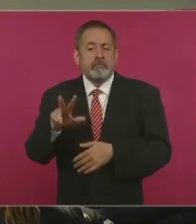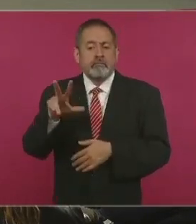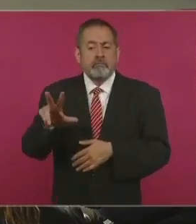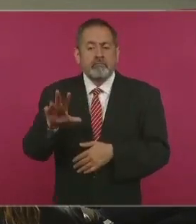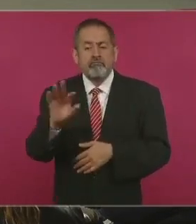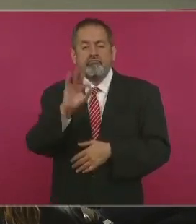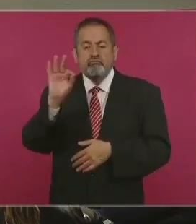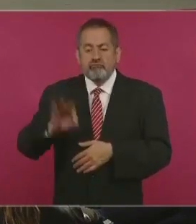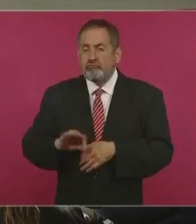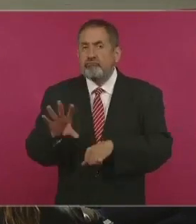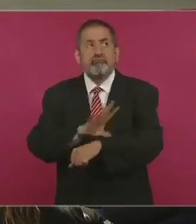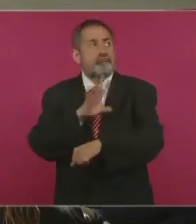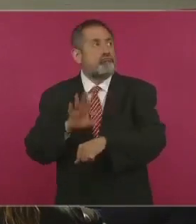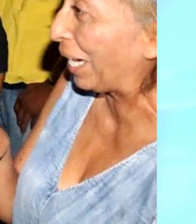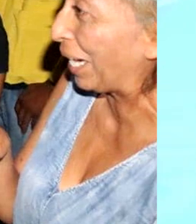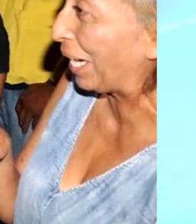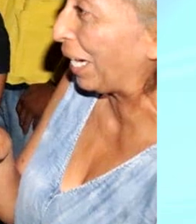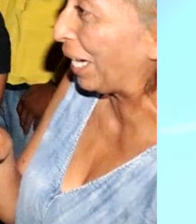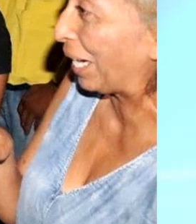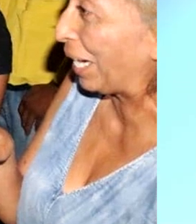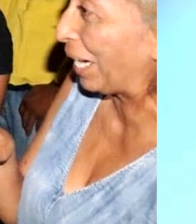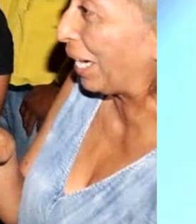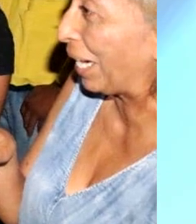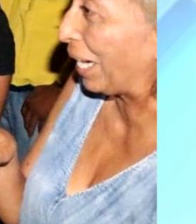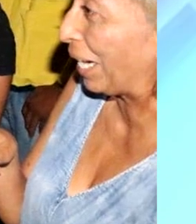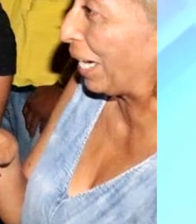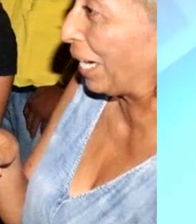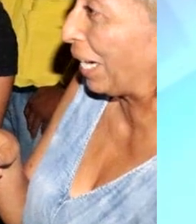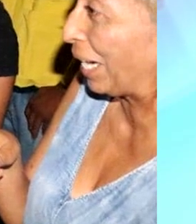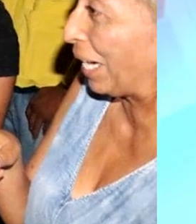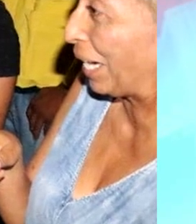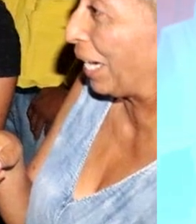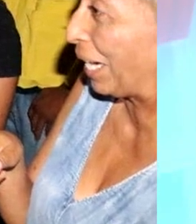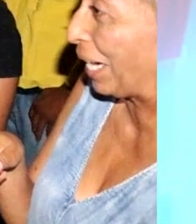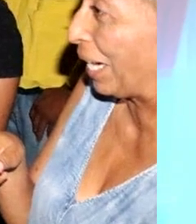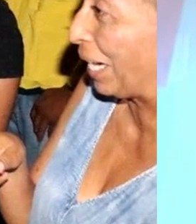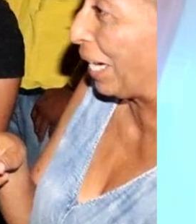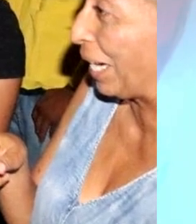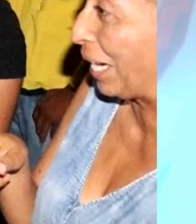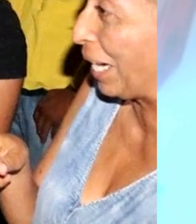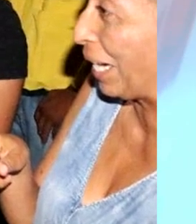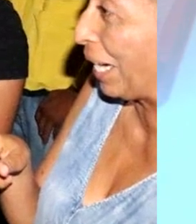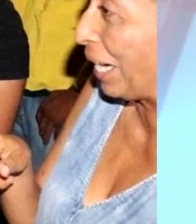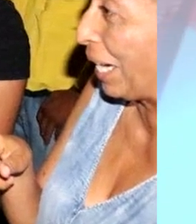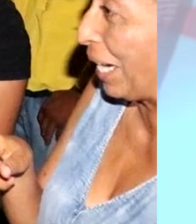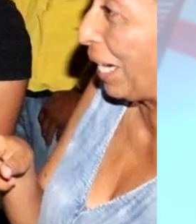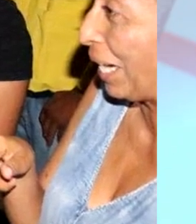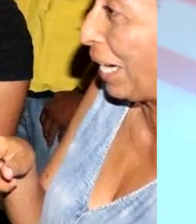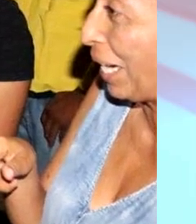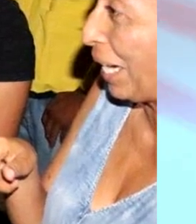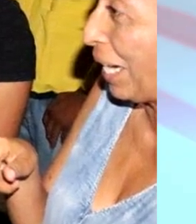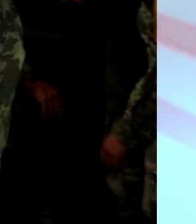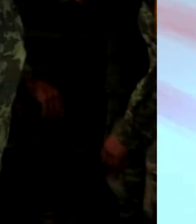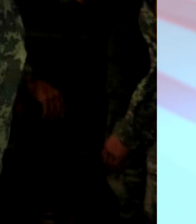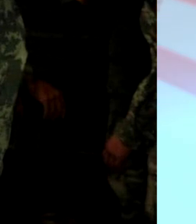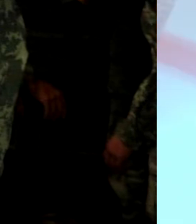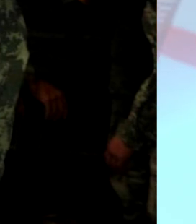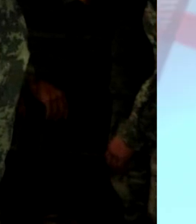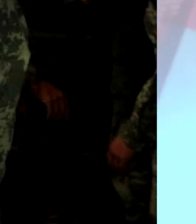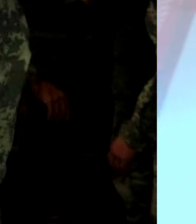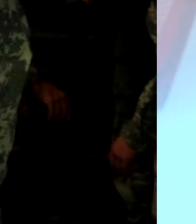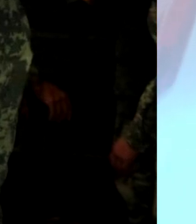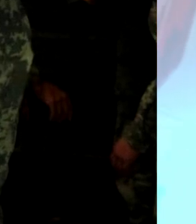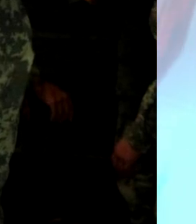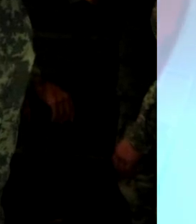del suministro eléctrico. El gobierno de Evelyn Salgado Pineda inició desde el martes con la entrega de 5,600